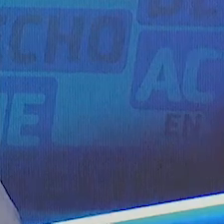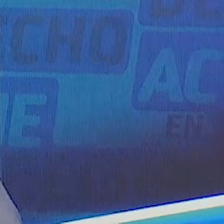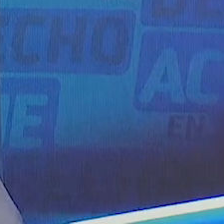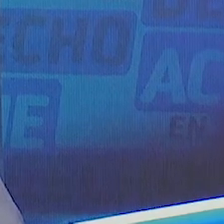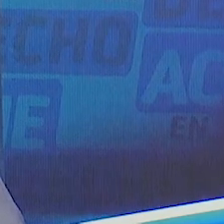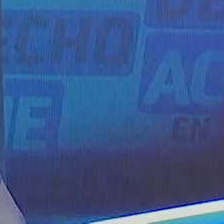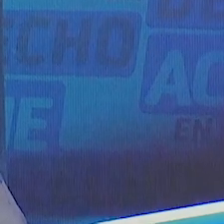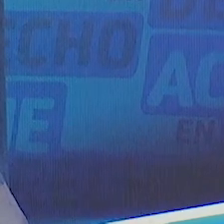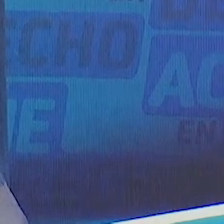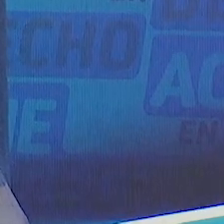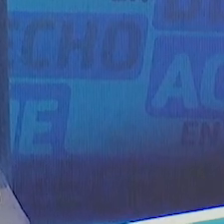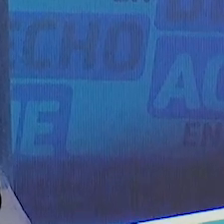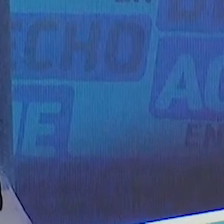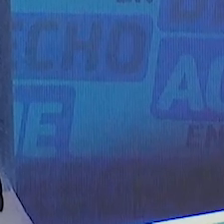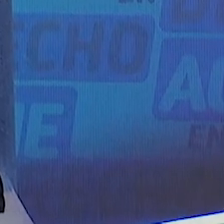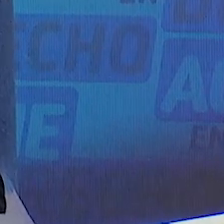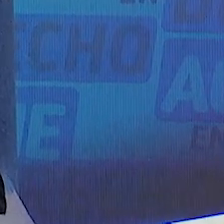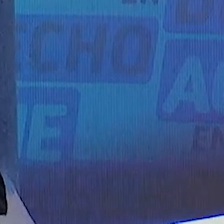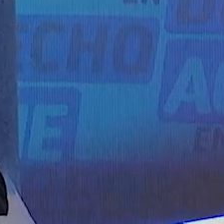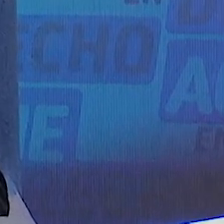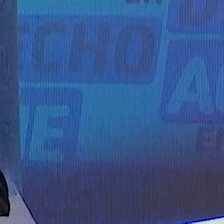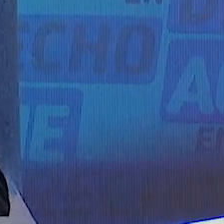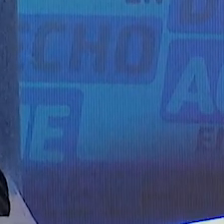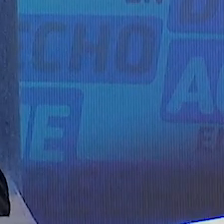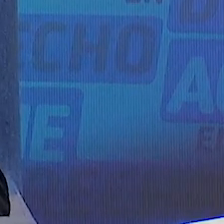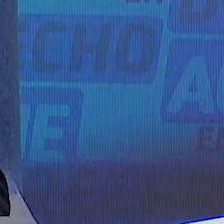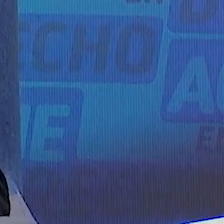sus mensajes de texto al